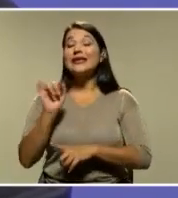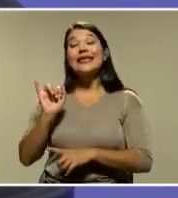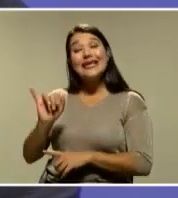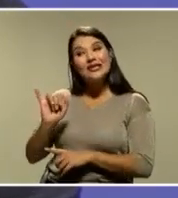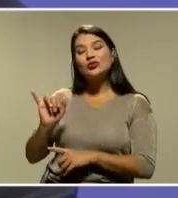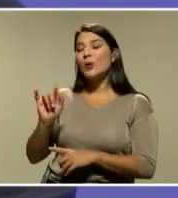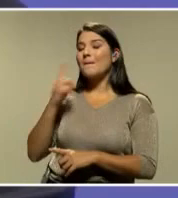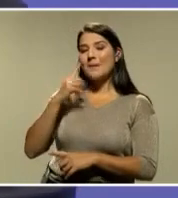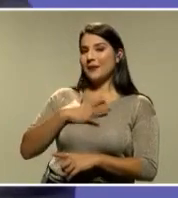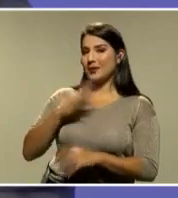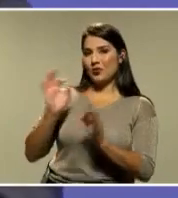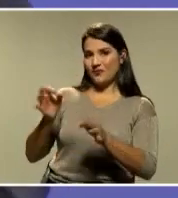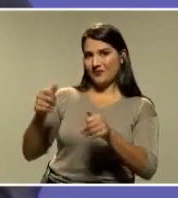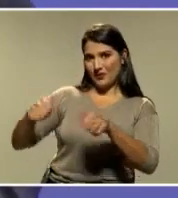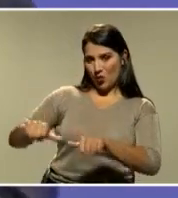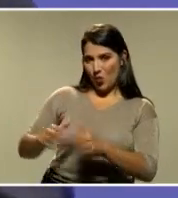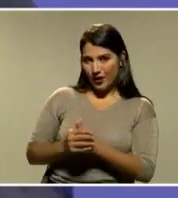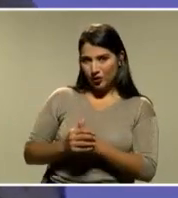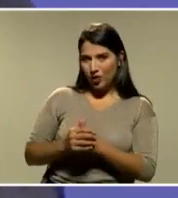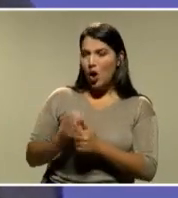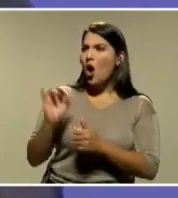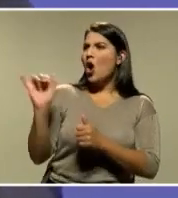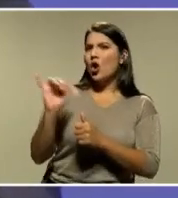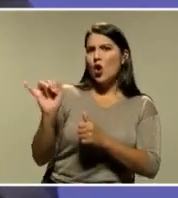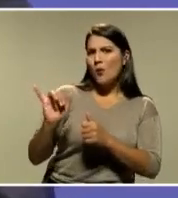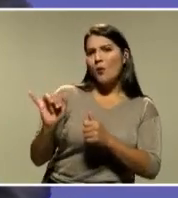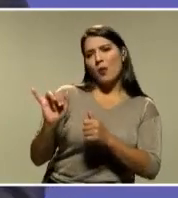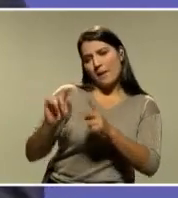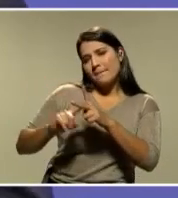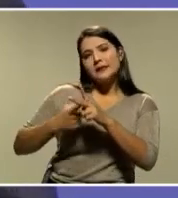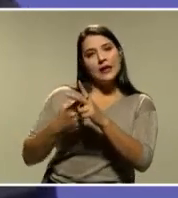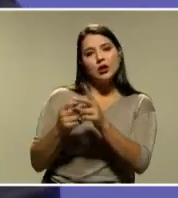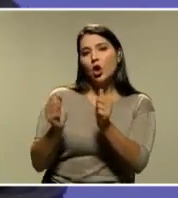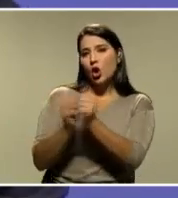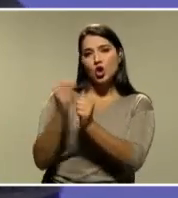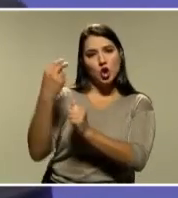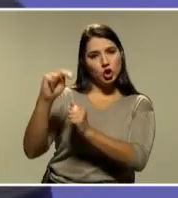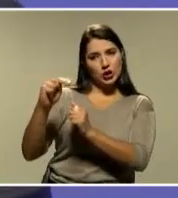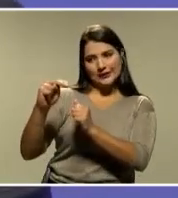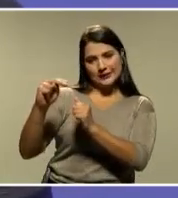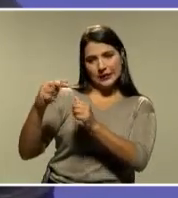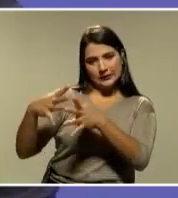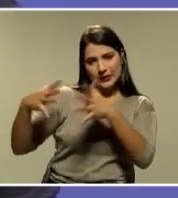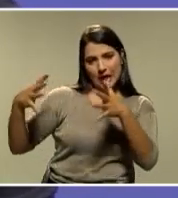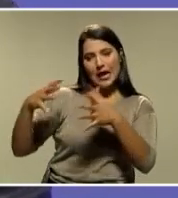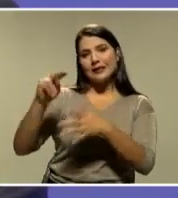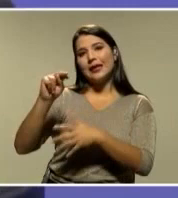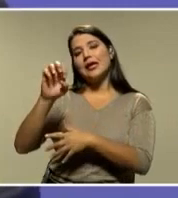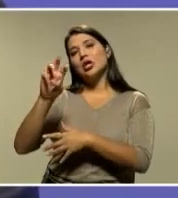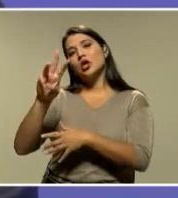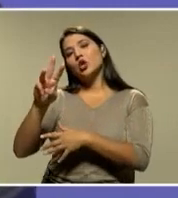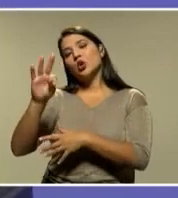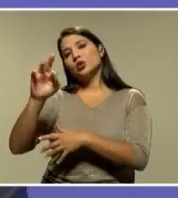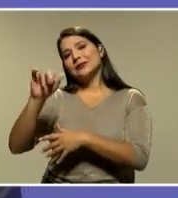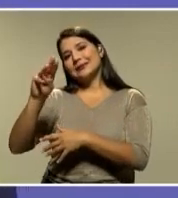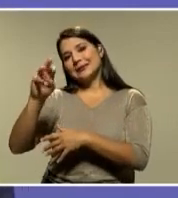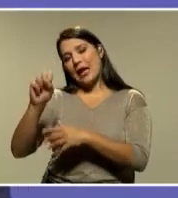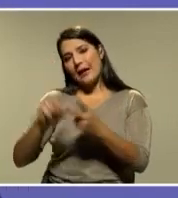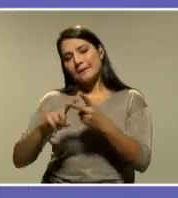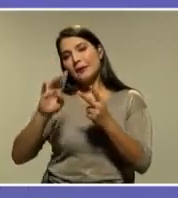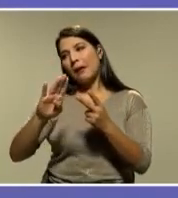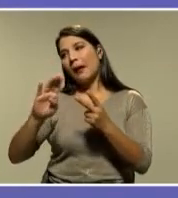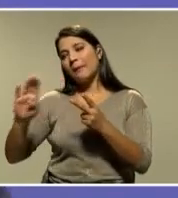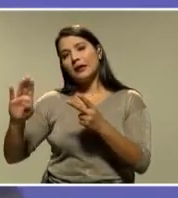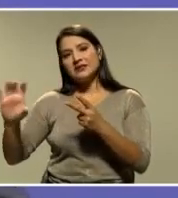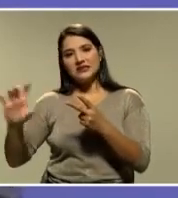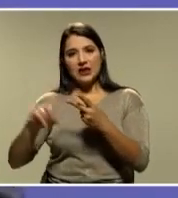autocríticos, porque, comenzando, como le digo, esos grandes medios que uno los conoce tradicionales, New York Times, BBC, tienen que ser en